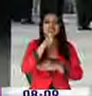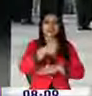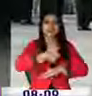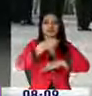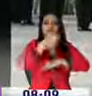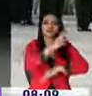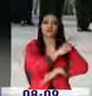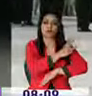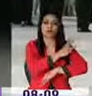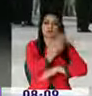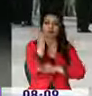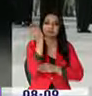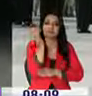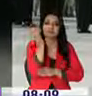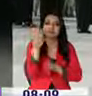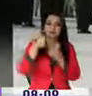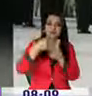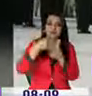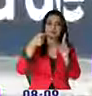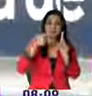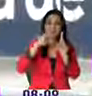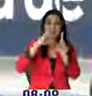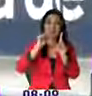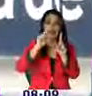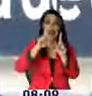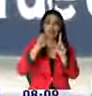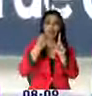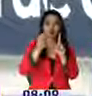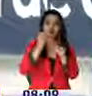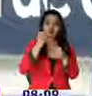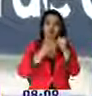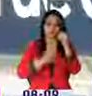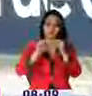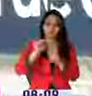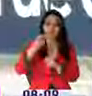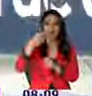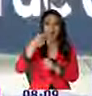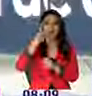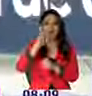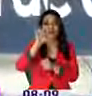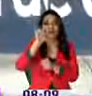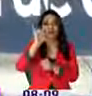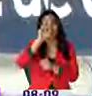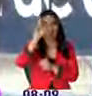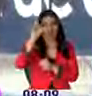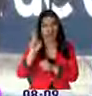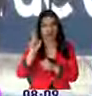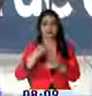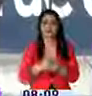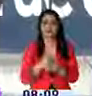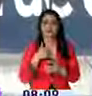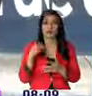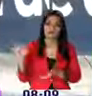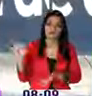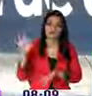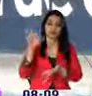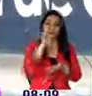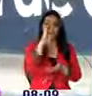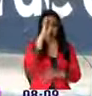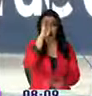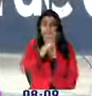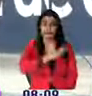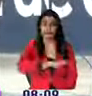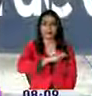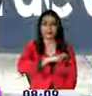policía en servicio pasivo, Carlos Aguirre. Recibo el símbolo de mando de la Policía Metropolitana, de Quito, para asumir